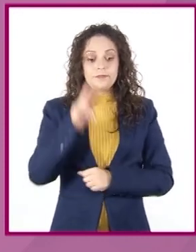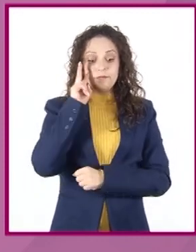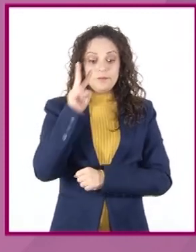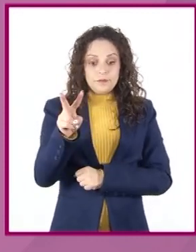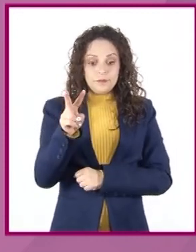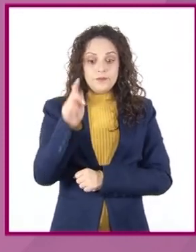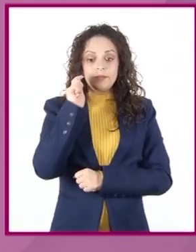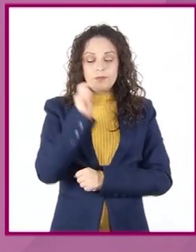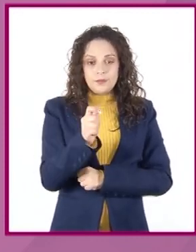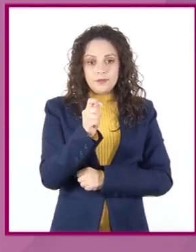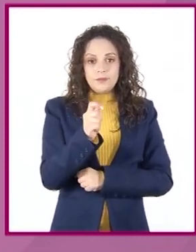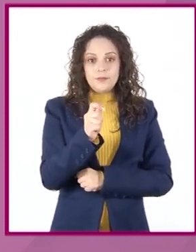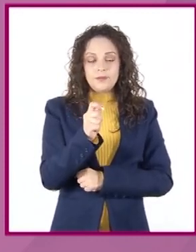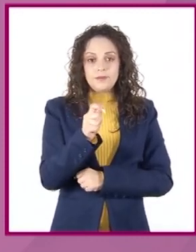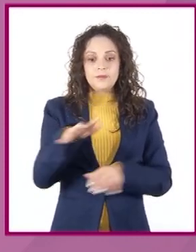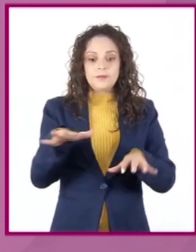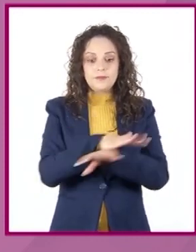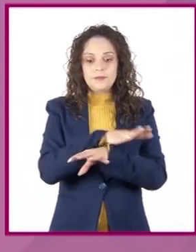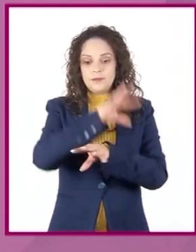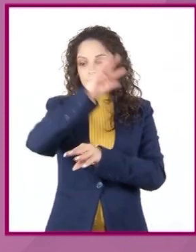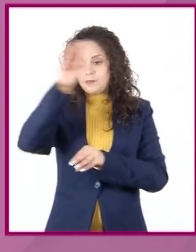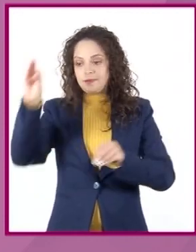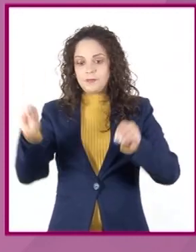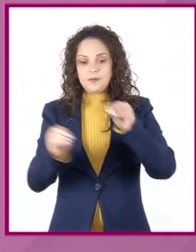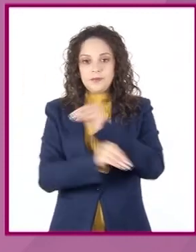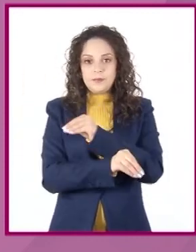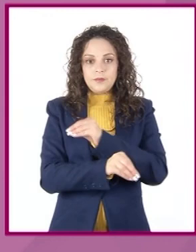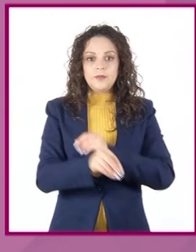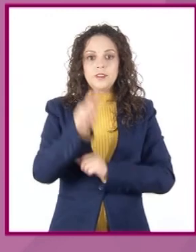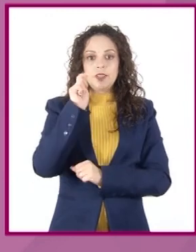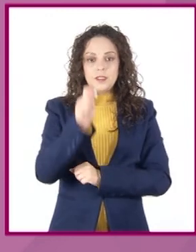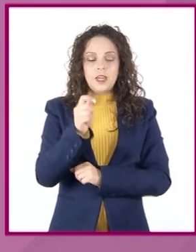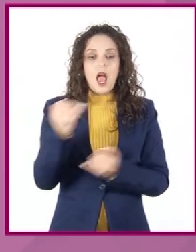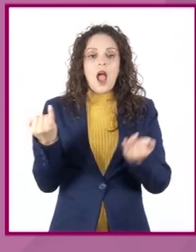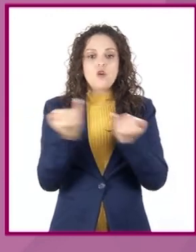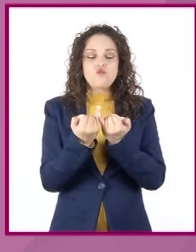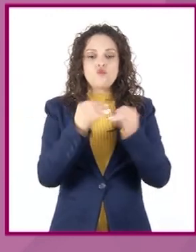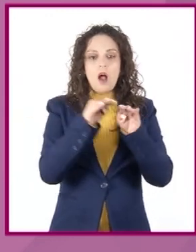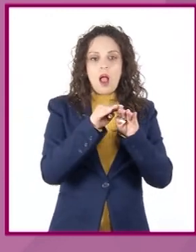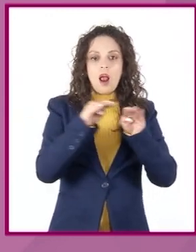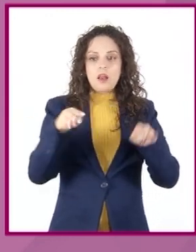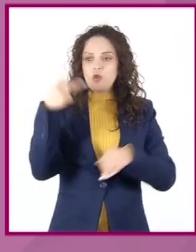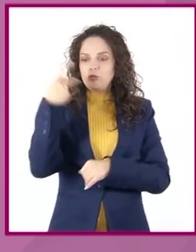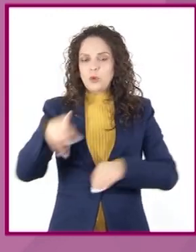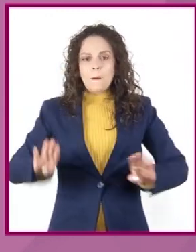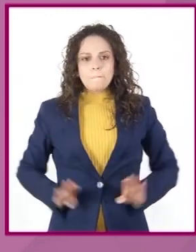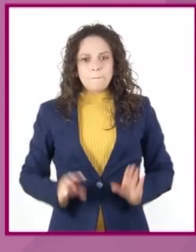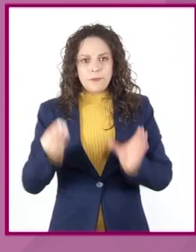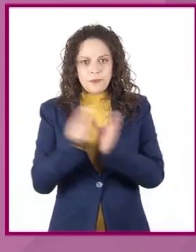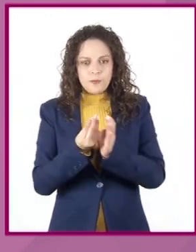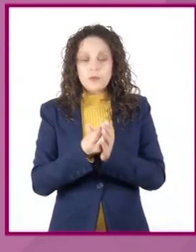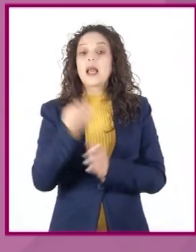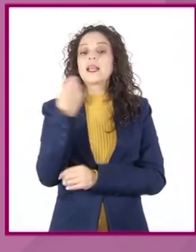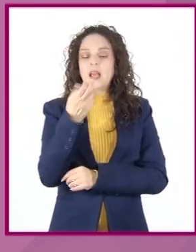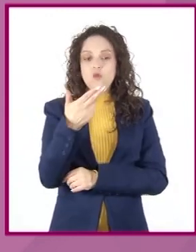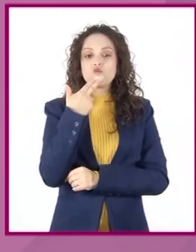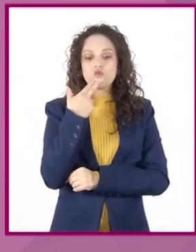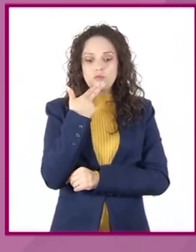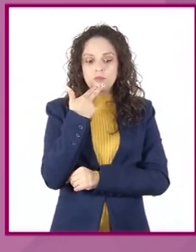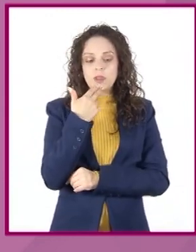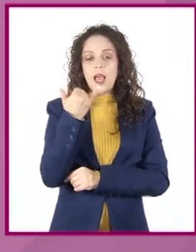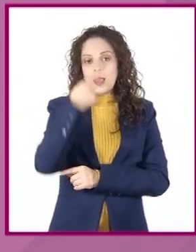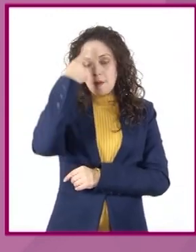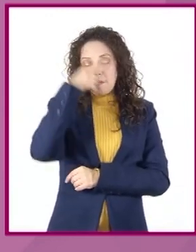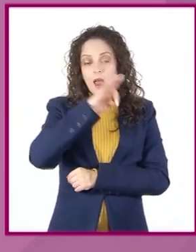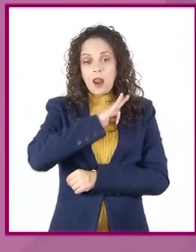la base, es decir, aplicamos las propiedades de la igualdad y, como hemos visto, al resolver ecuaciones